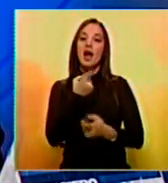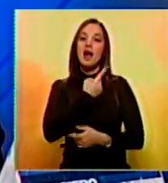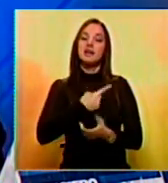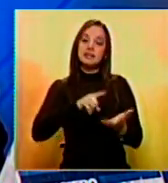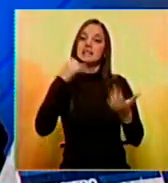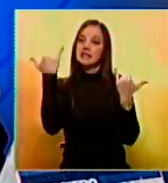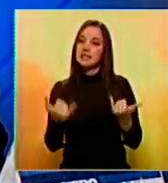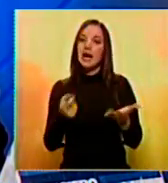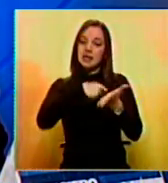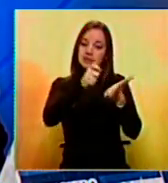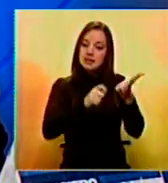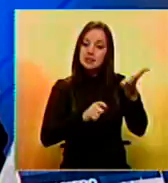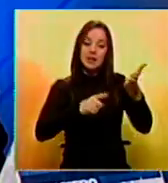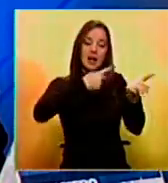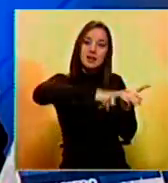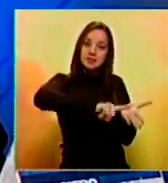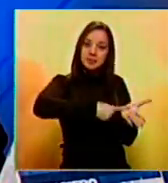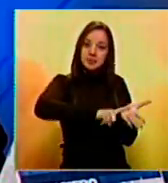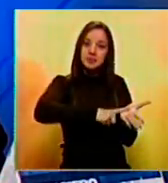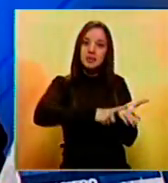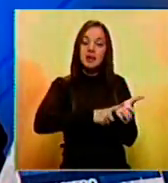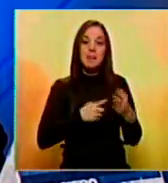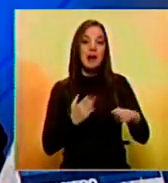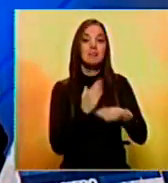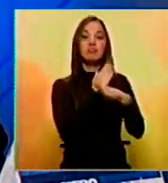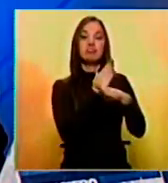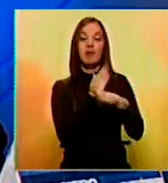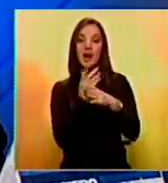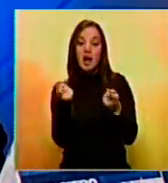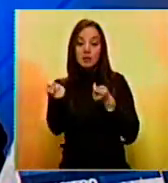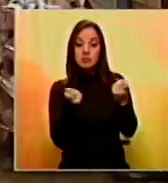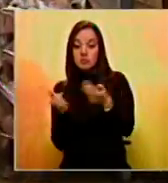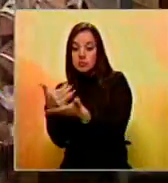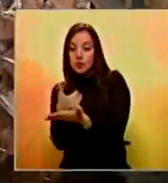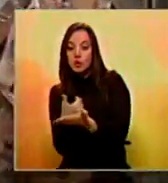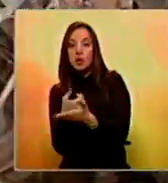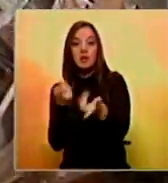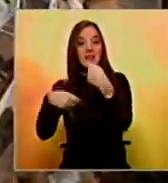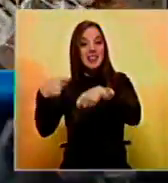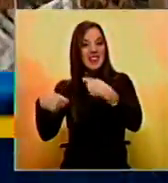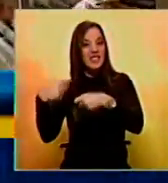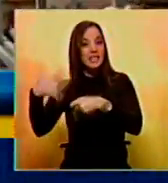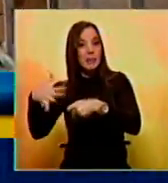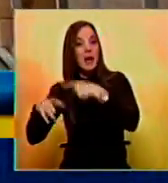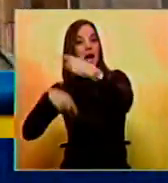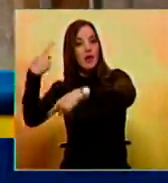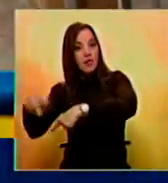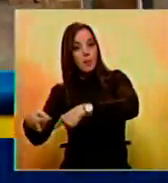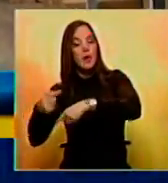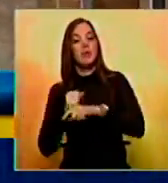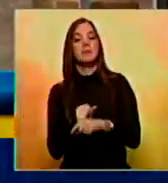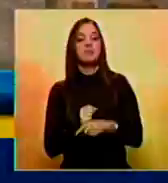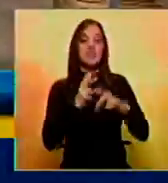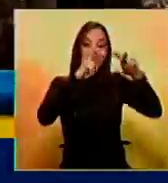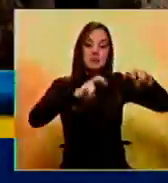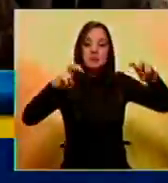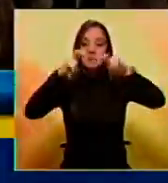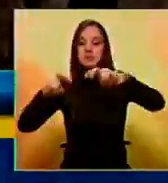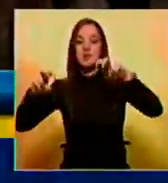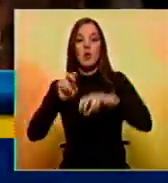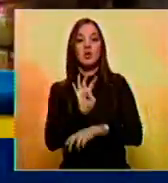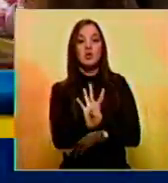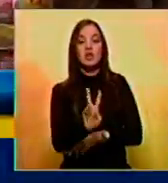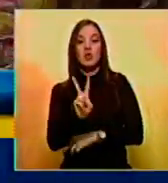biométrico instalado para evitar el contrabando en la entidad. Fabiola Yaquinto nos amplía. Señalaron que han inspeccionado